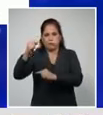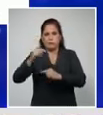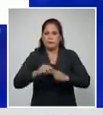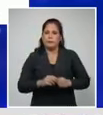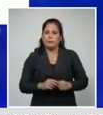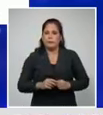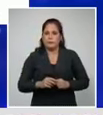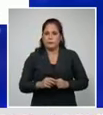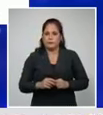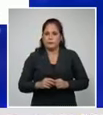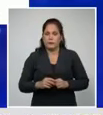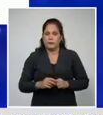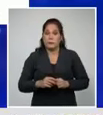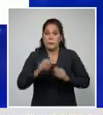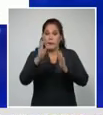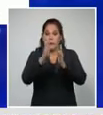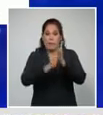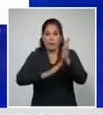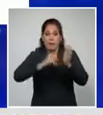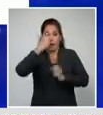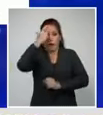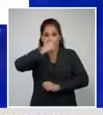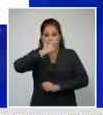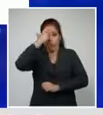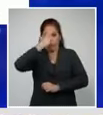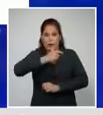ya en el mes de abril, con